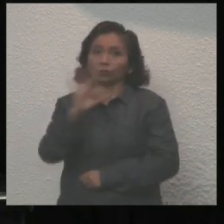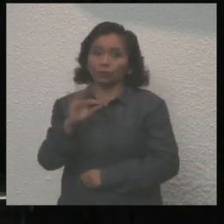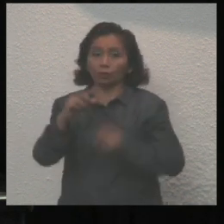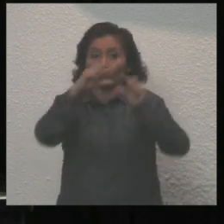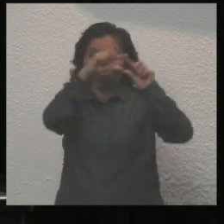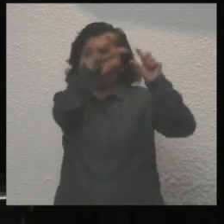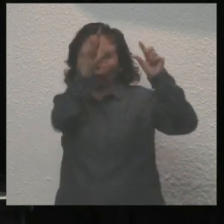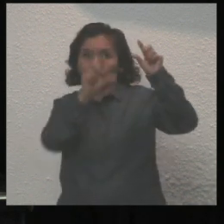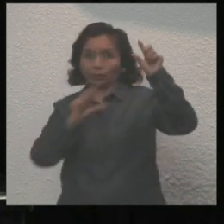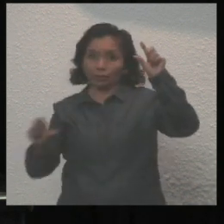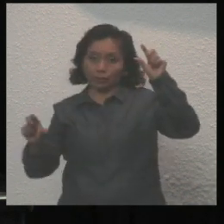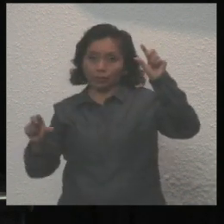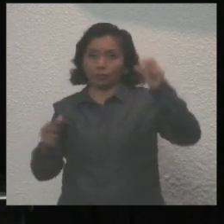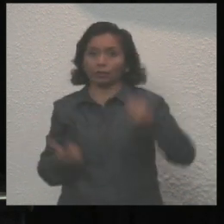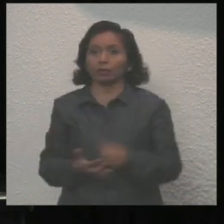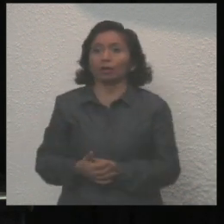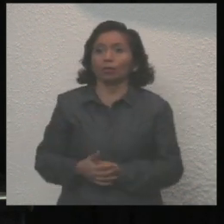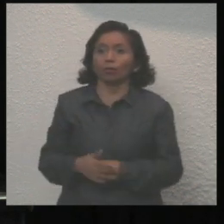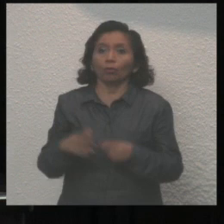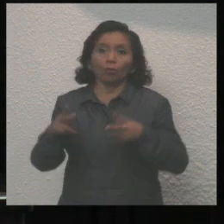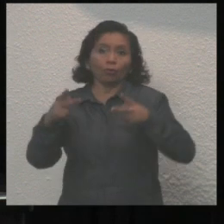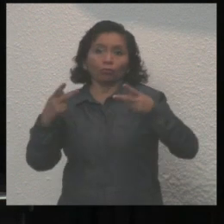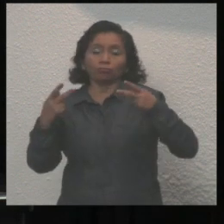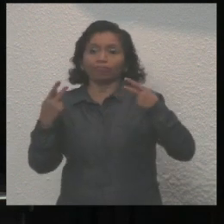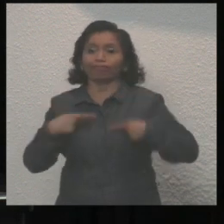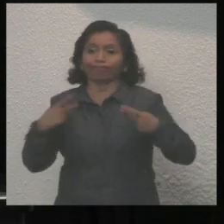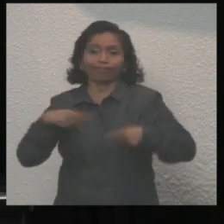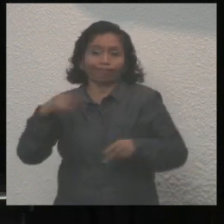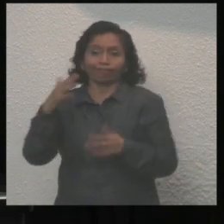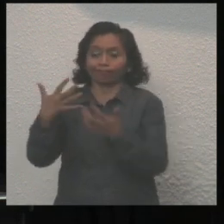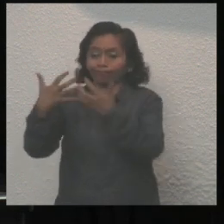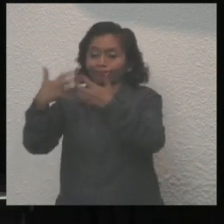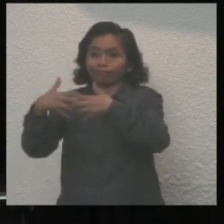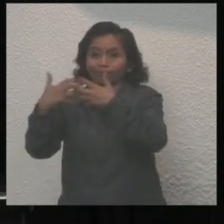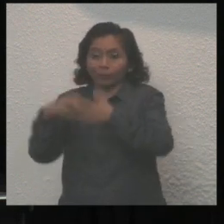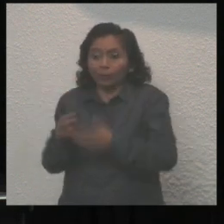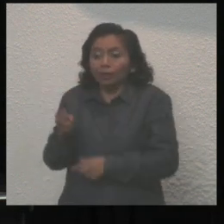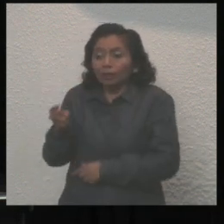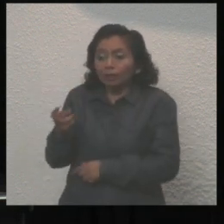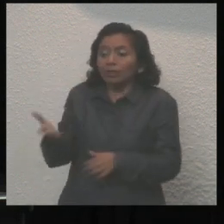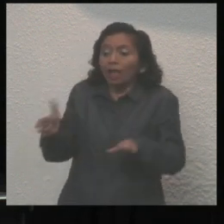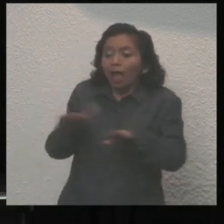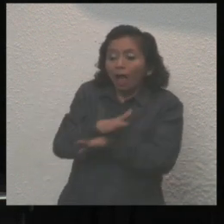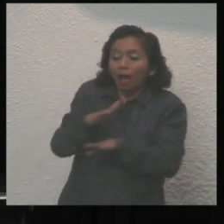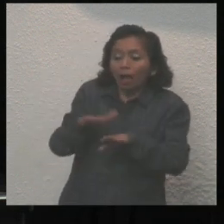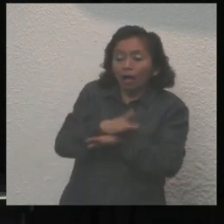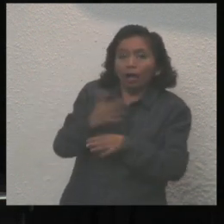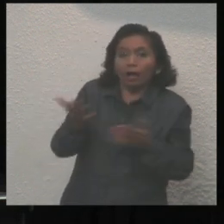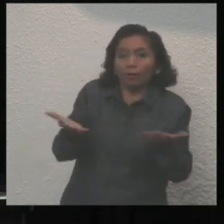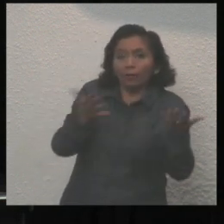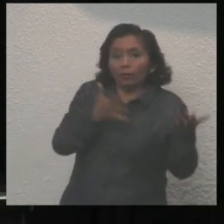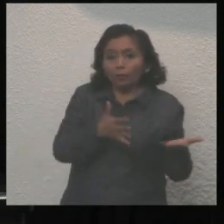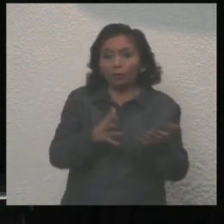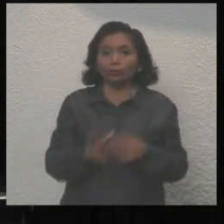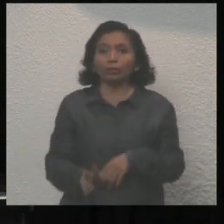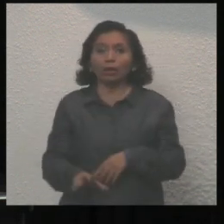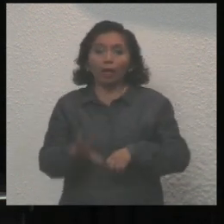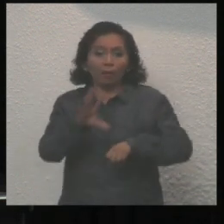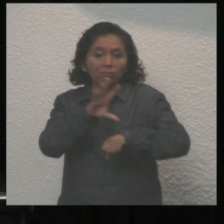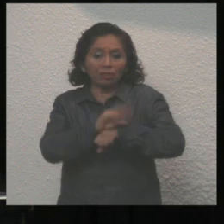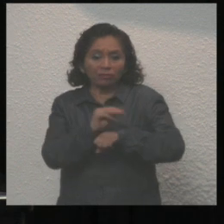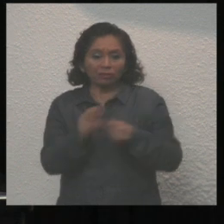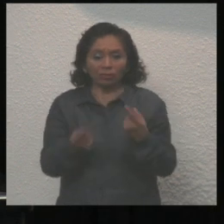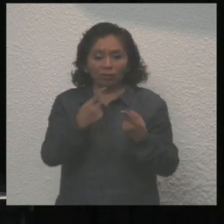nacionales surtidos por los grandes capitalistas locales. A cambio de esos beneficios, tienen licencia para depredar